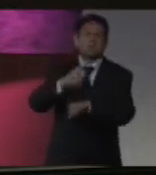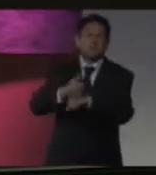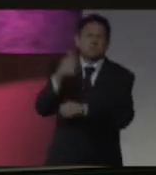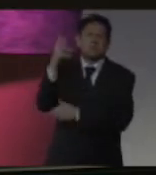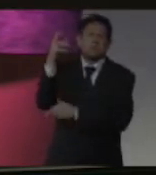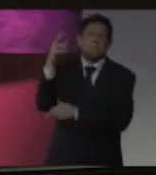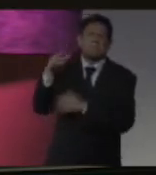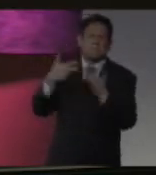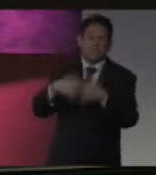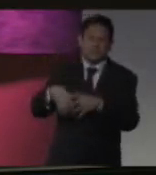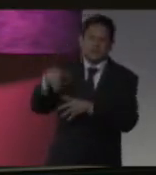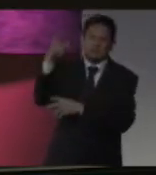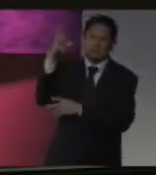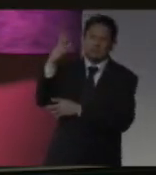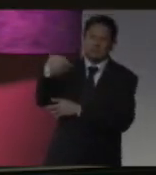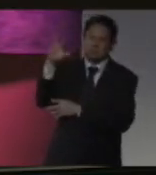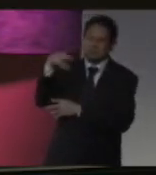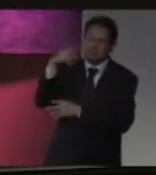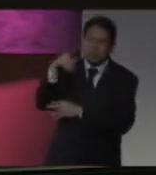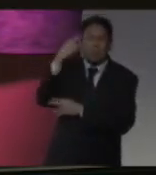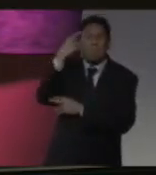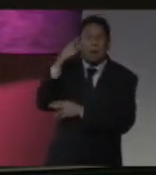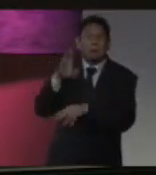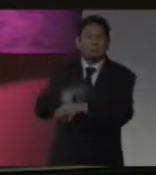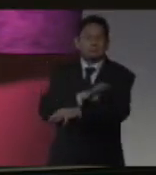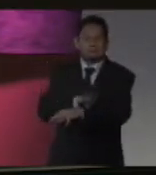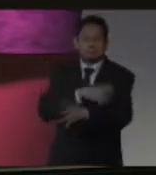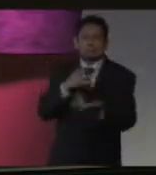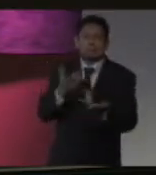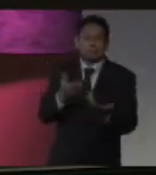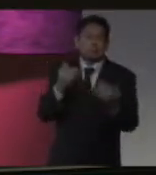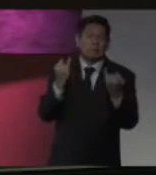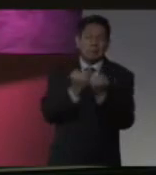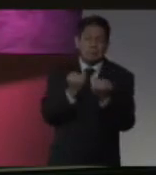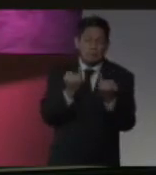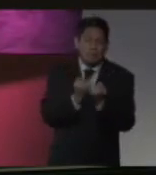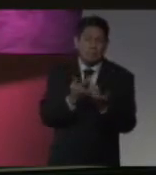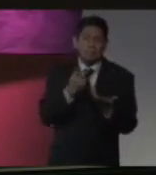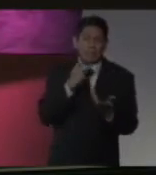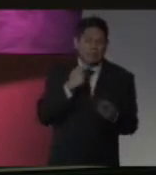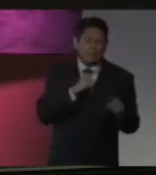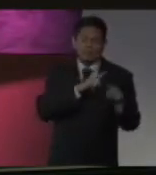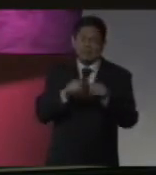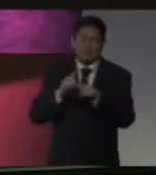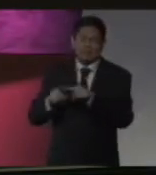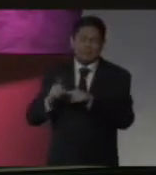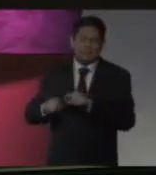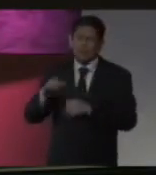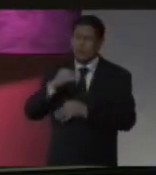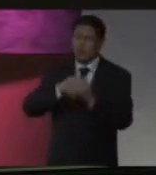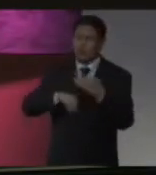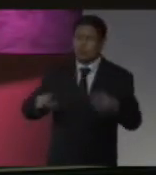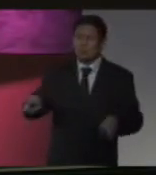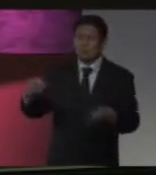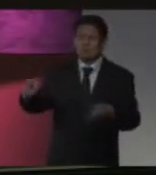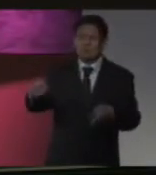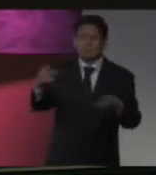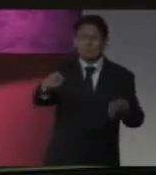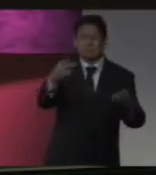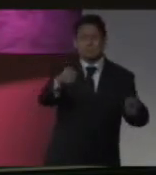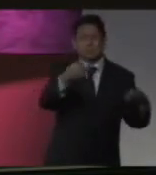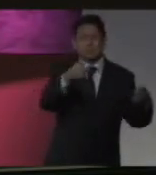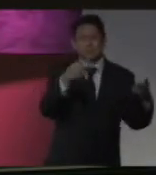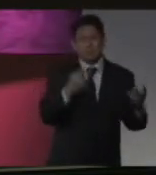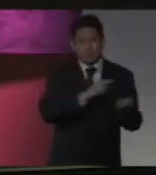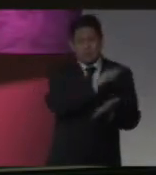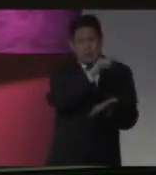Hidrocarburos, todo, todo está a la venta, absolutamente todo está hoy. Se han construido jurídicamente las autopistas para que